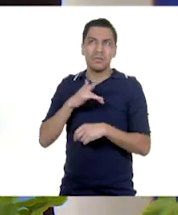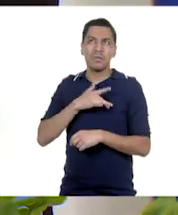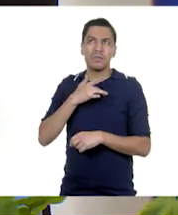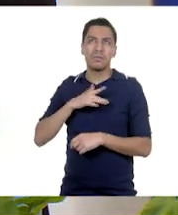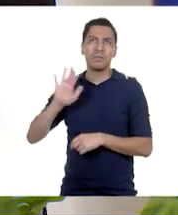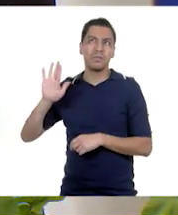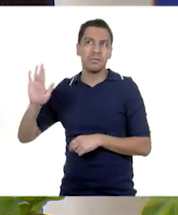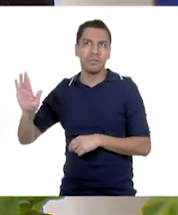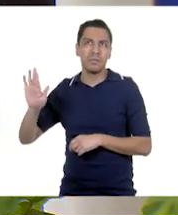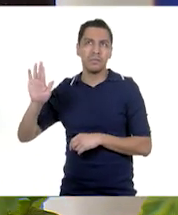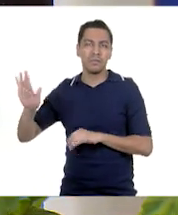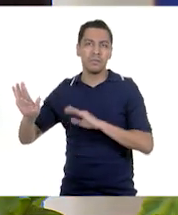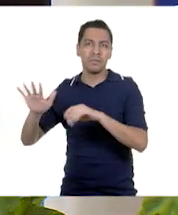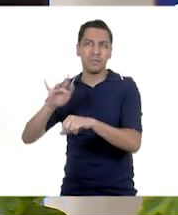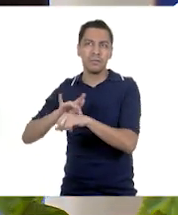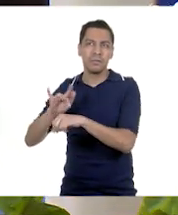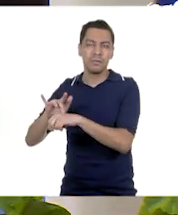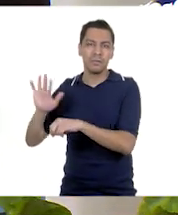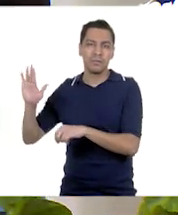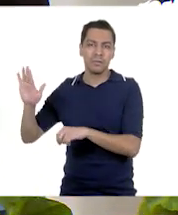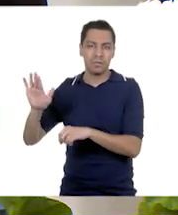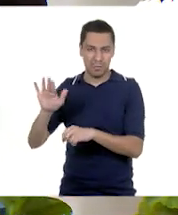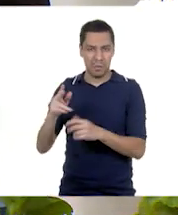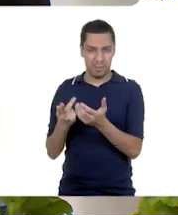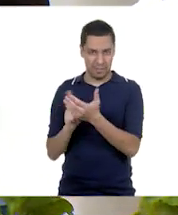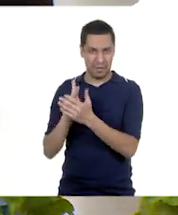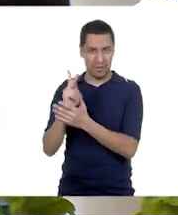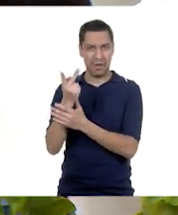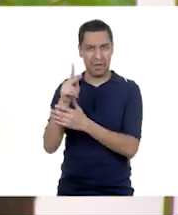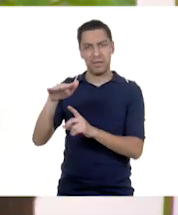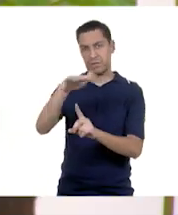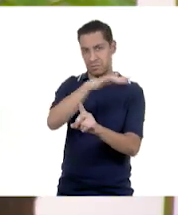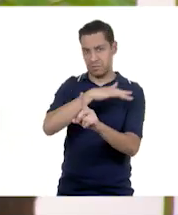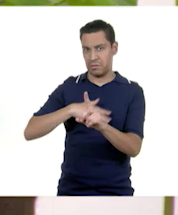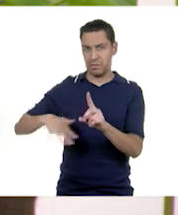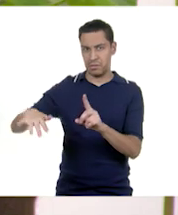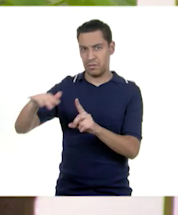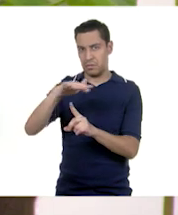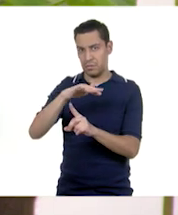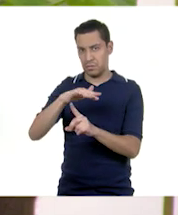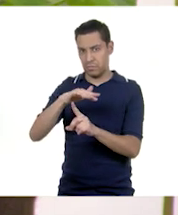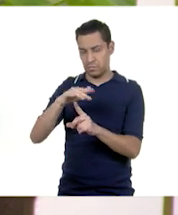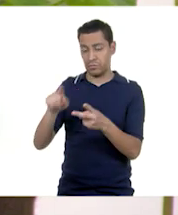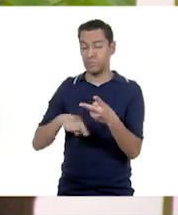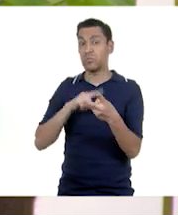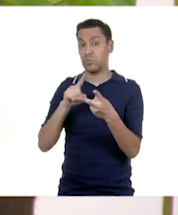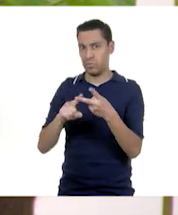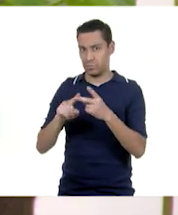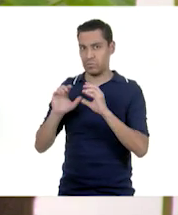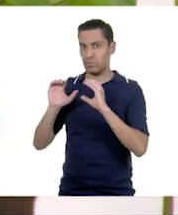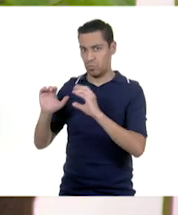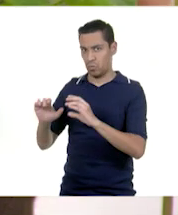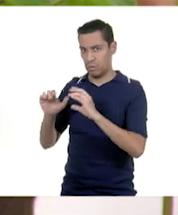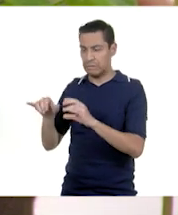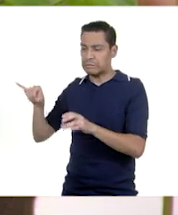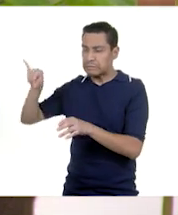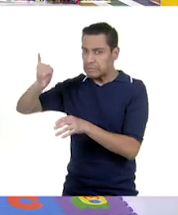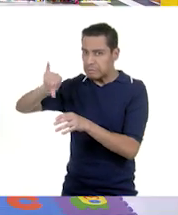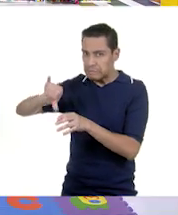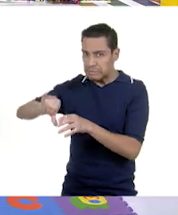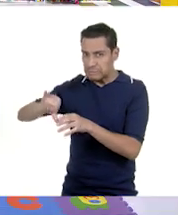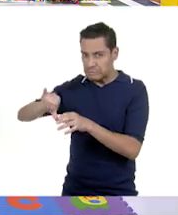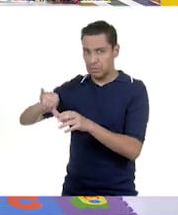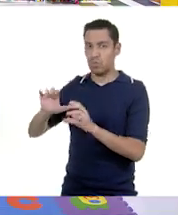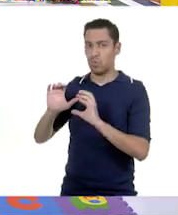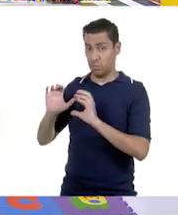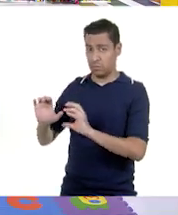estemos trabajando sobre las plantas que tenemos a nuestro alrededor y lo más importante es cuidarlas. Eso, muy bien, porque tú acabas de